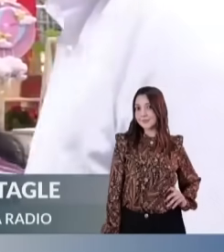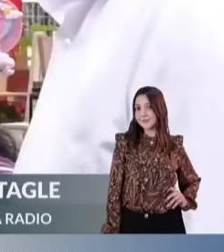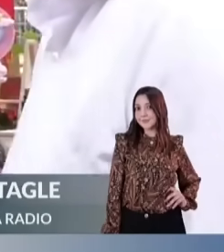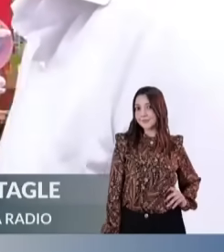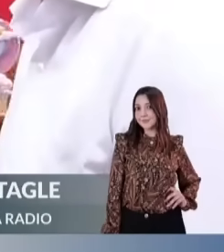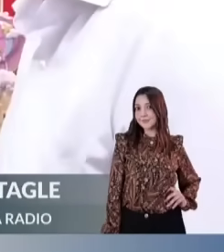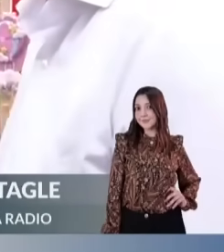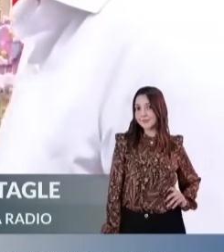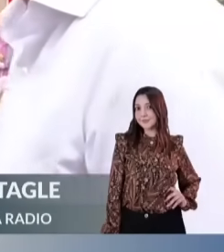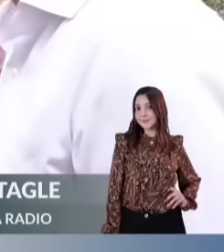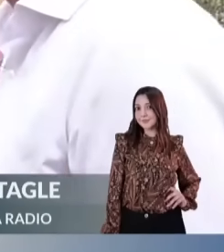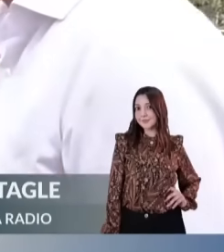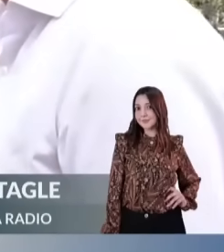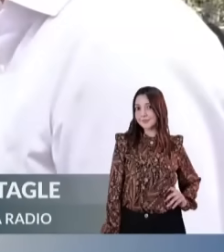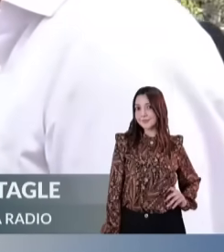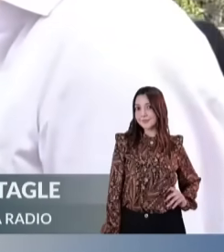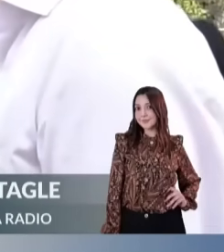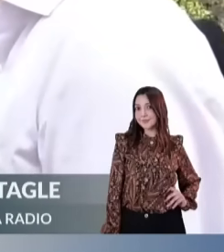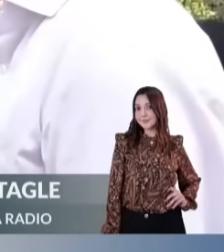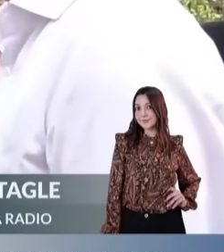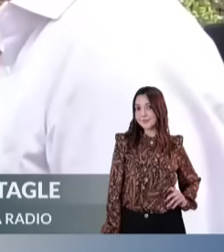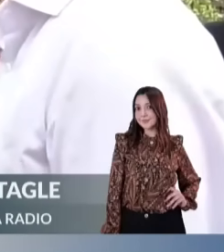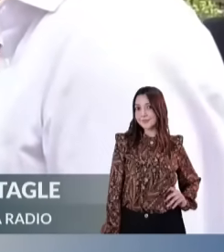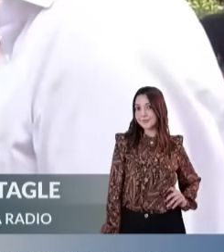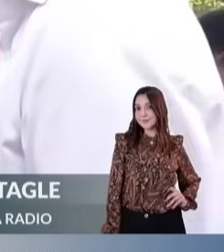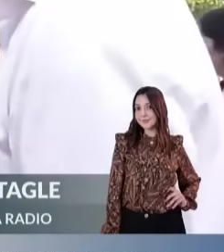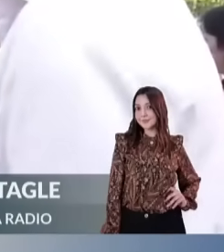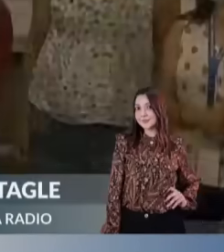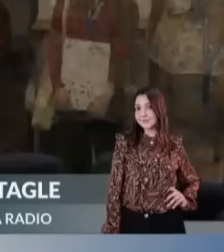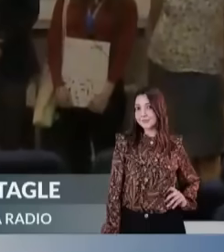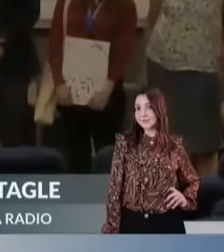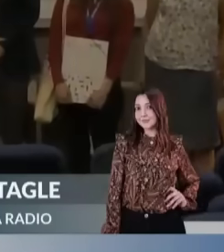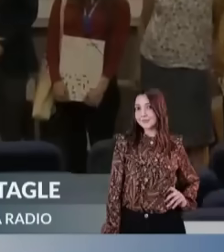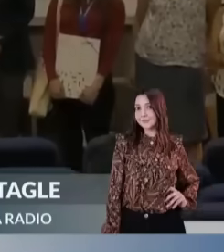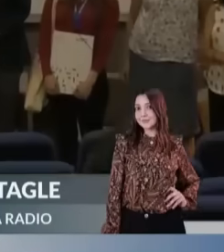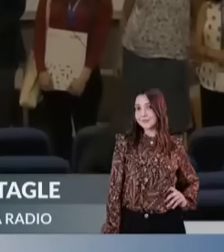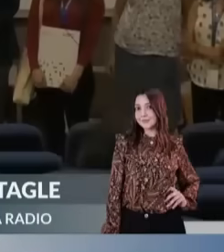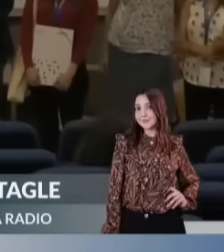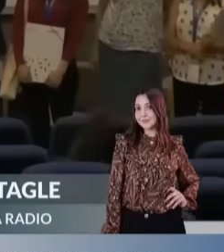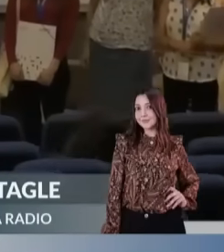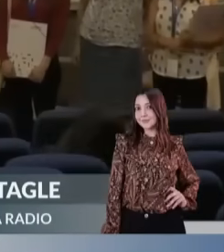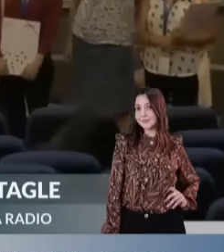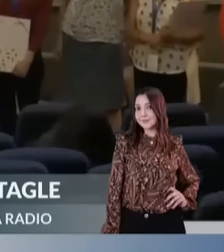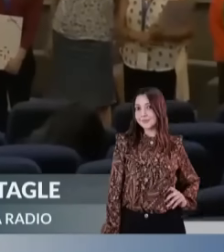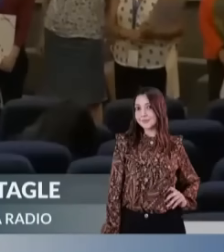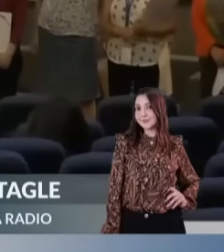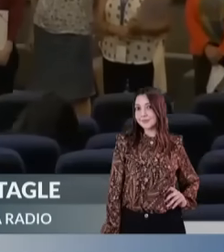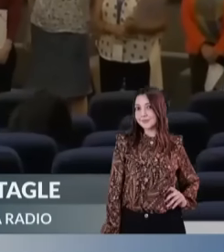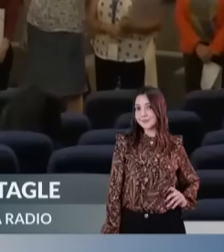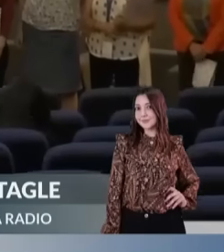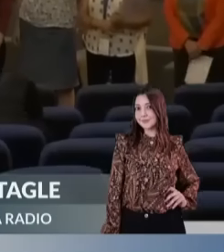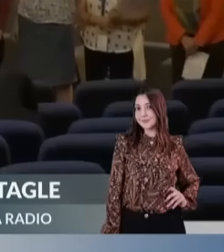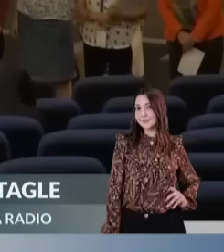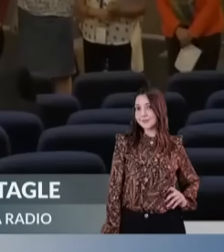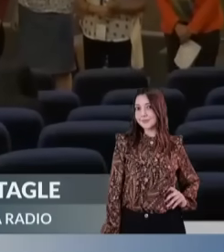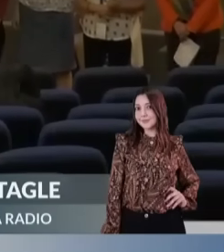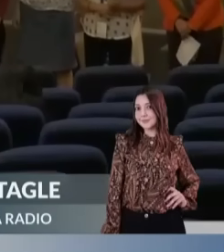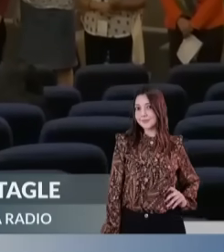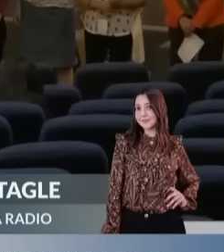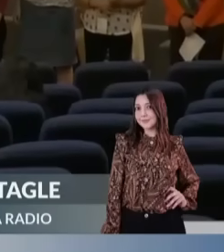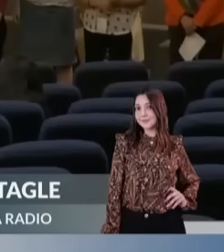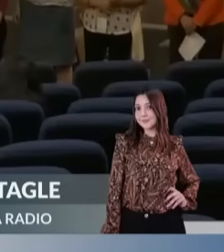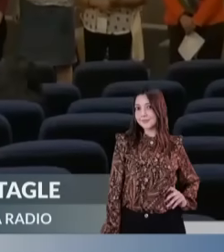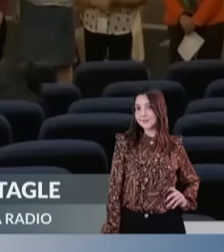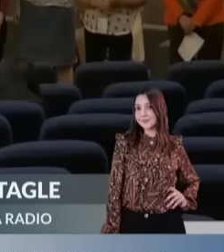Ya, pero sí, pero al final el deterioro es muy grande, eso es lo que quiero decir, deterioro político. Es difícil también para la negociación del mismo Ejecutivo, cuando,